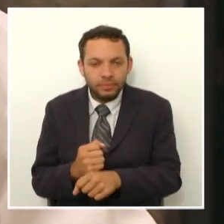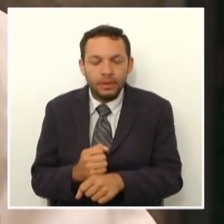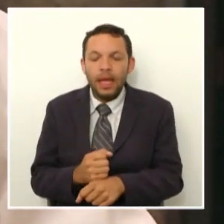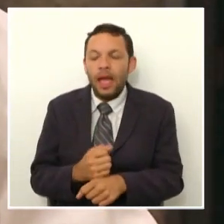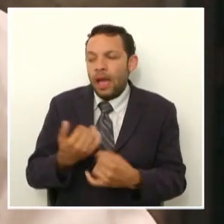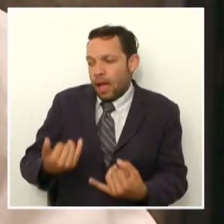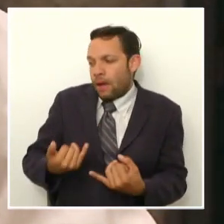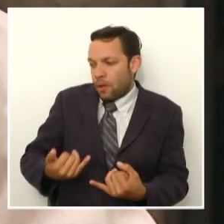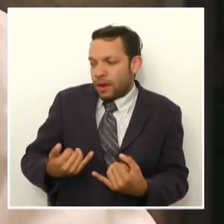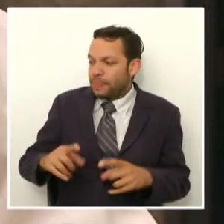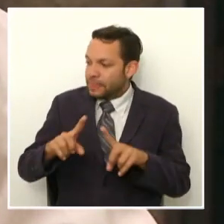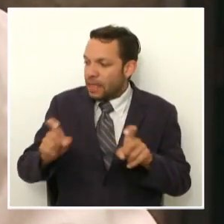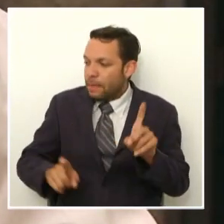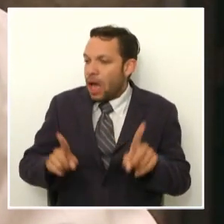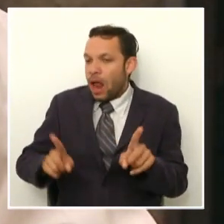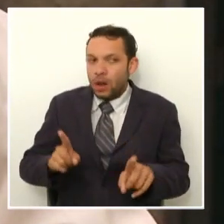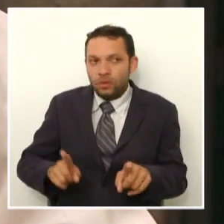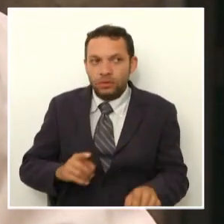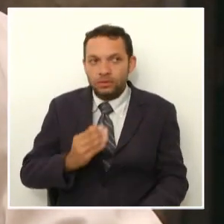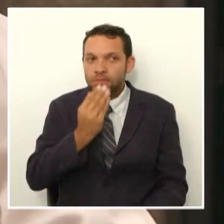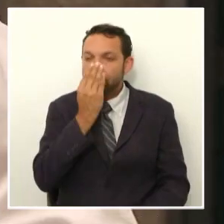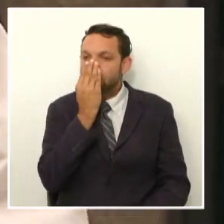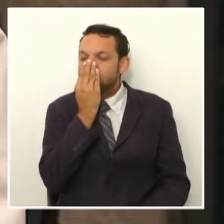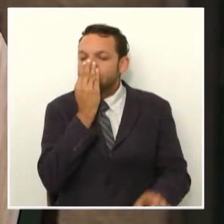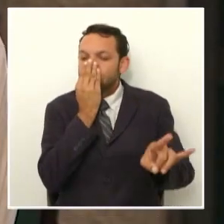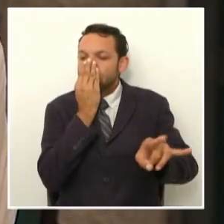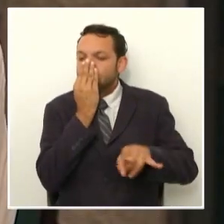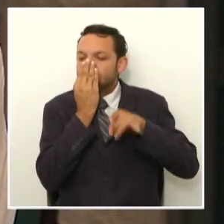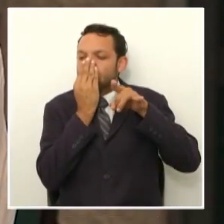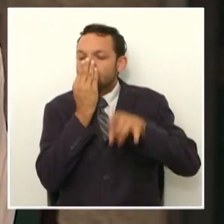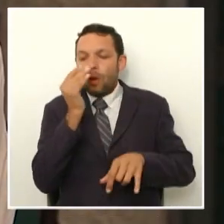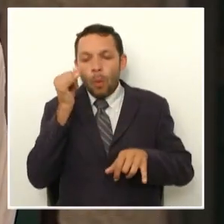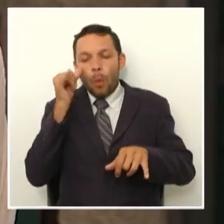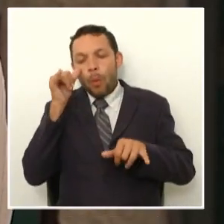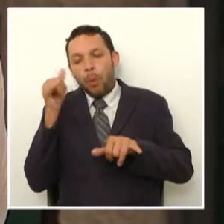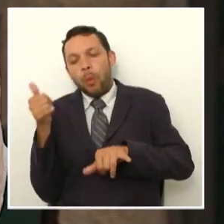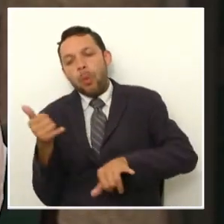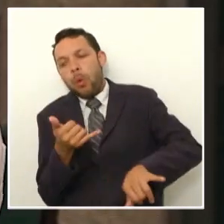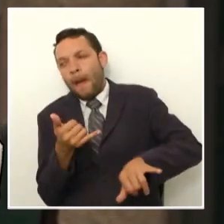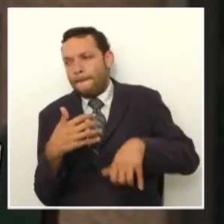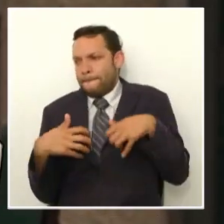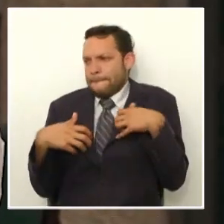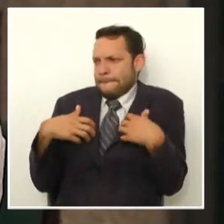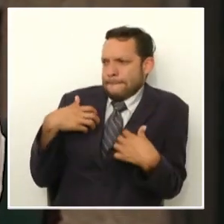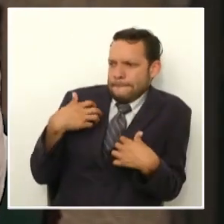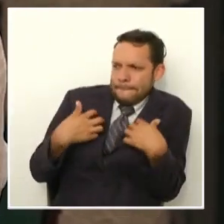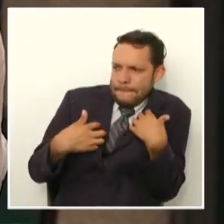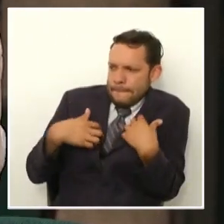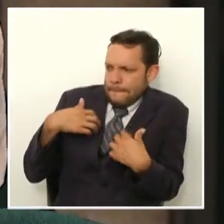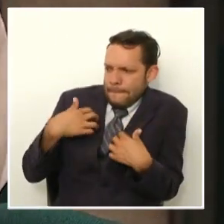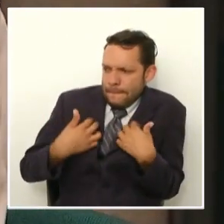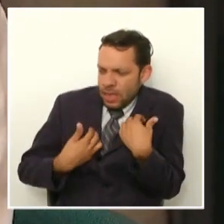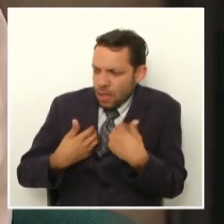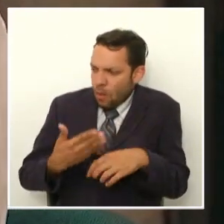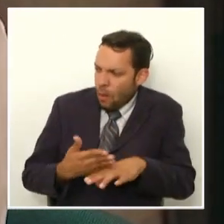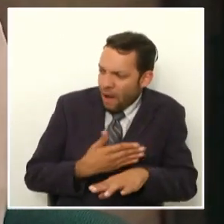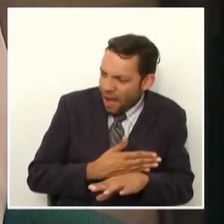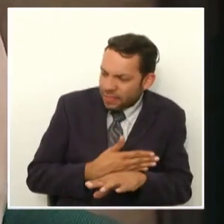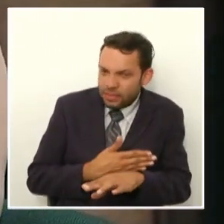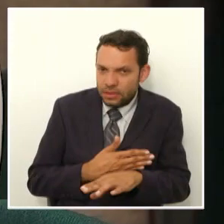tienen miedo a la anestesia, ¿no? Y que dirán, uy, ¿cómo sería eso antes? Que ustedes tenían que estar ahí las